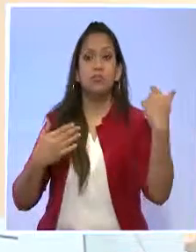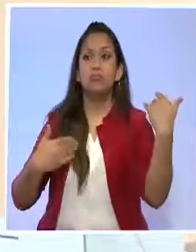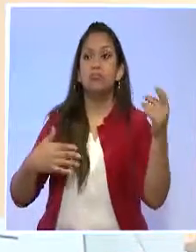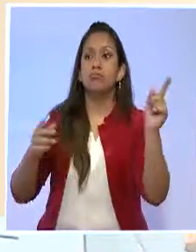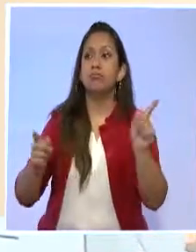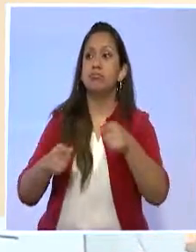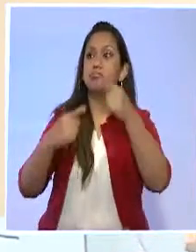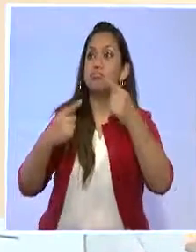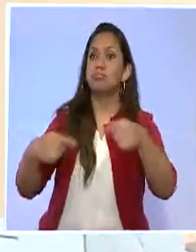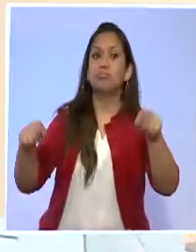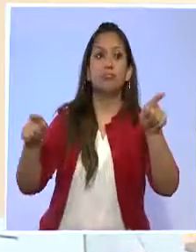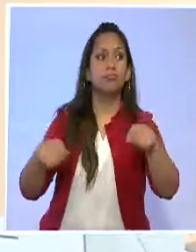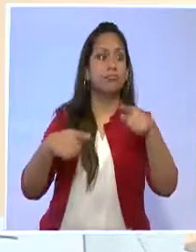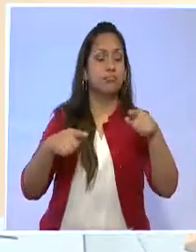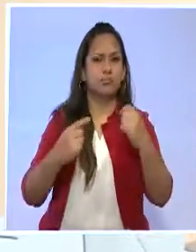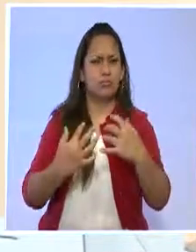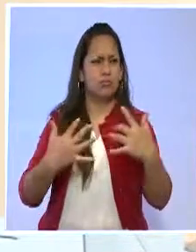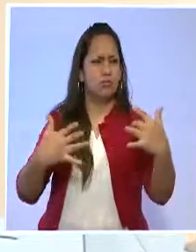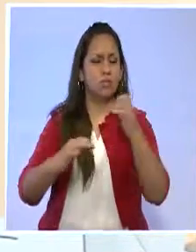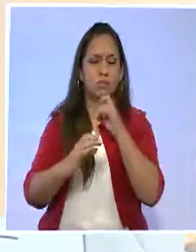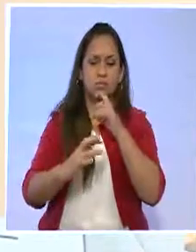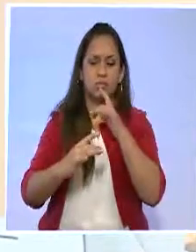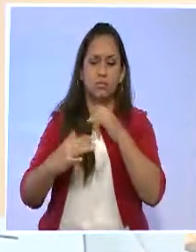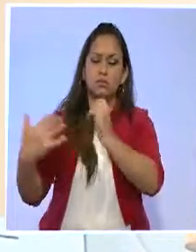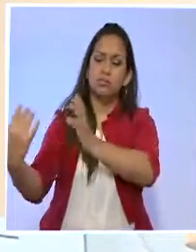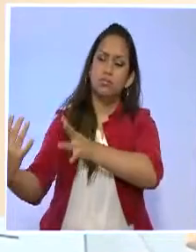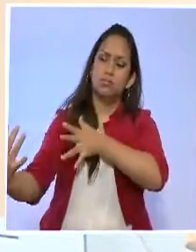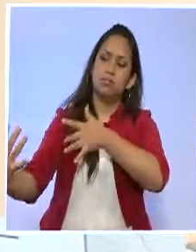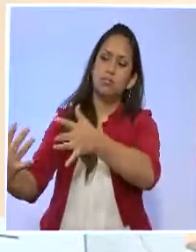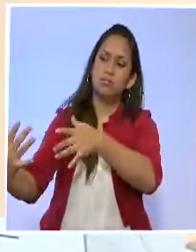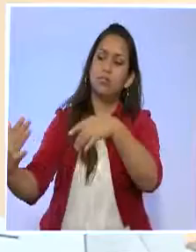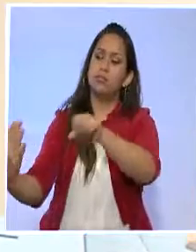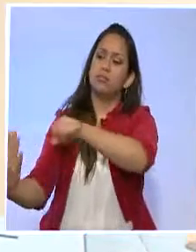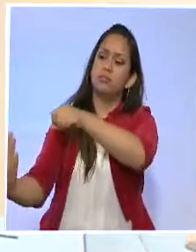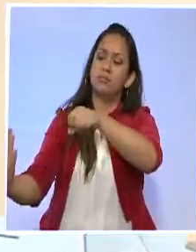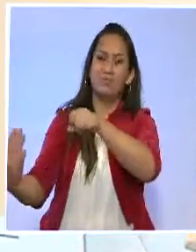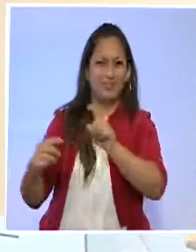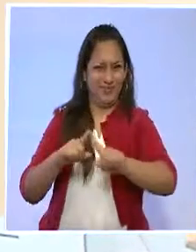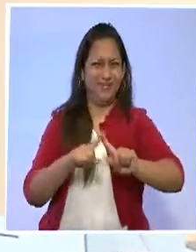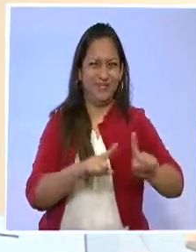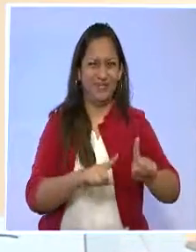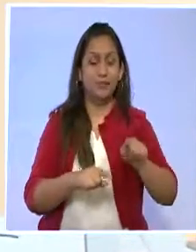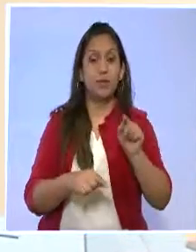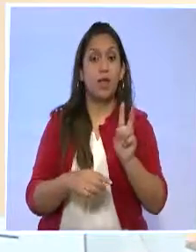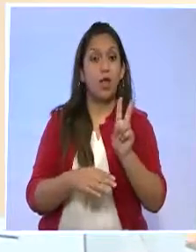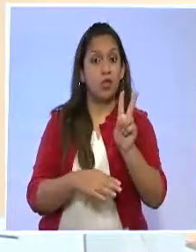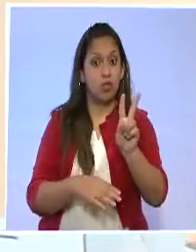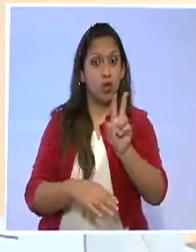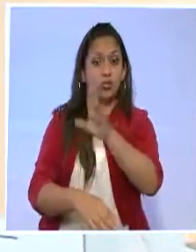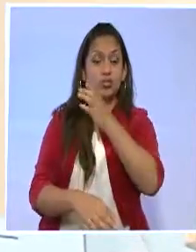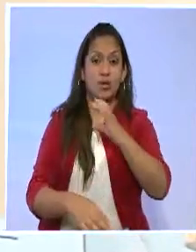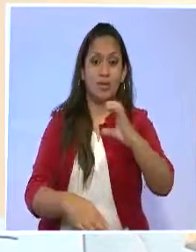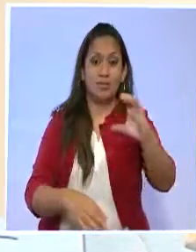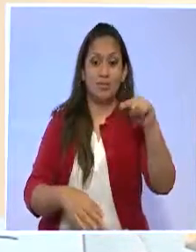de belarús hay dos canciones fueron cantadas dos pasitos ecuatorianos por pamela cortés y quedó abierta la puerta para